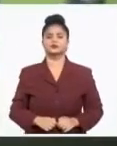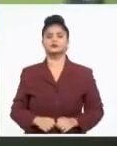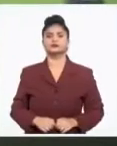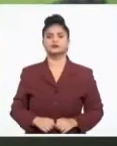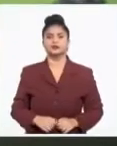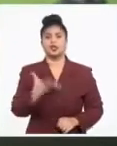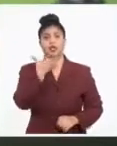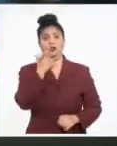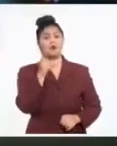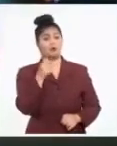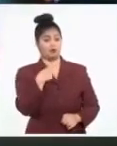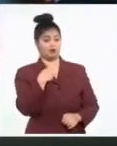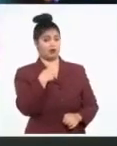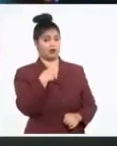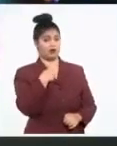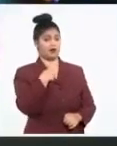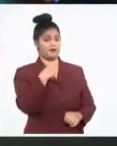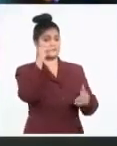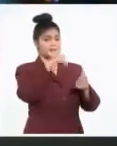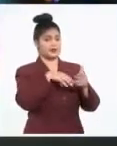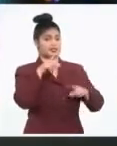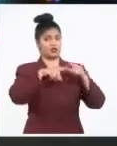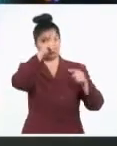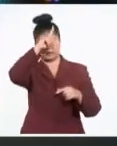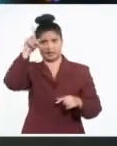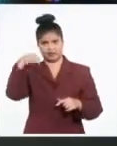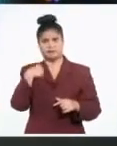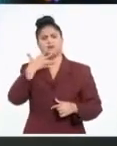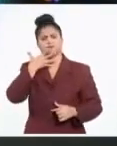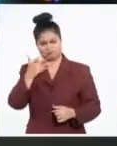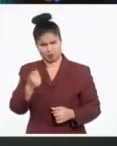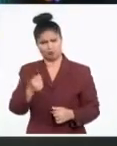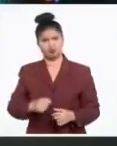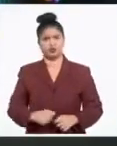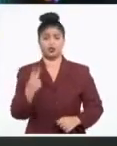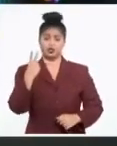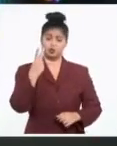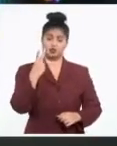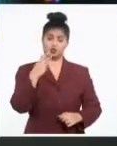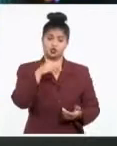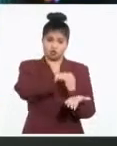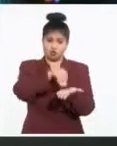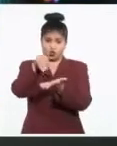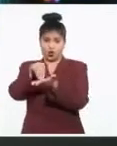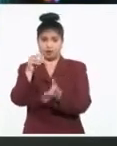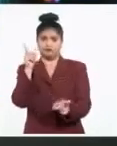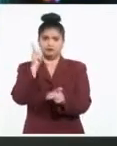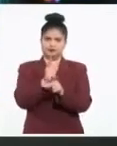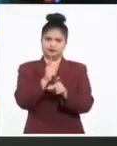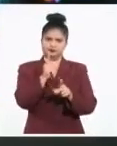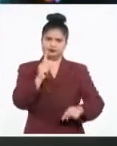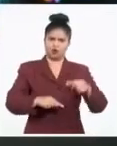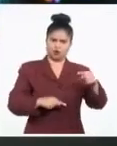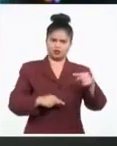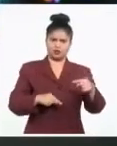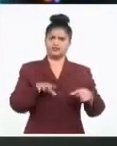Me gusta jugar contra el Madrid, a mí me gusta, yo soy muy competitivo. Me gusta, claro que sí, es un clásico y siempre le digo a los futbolistas